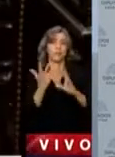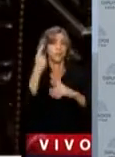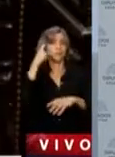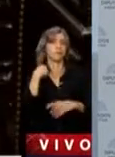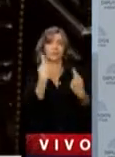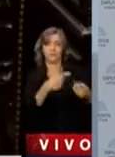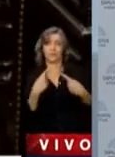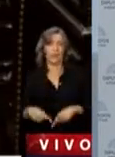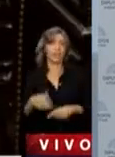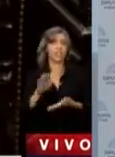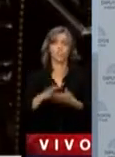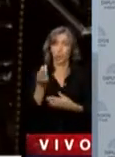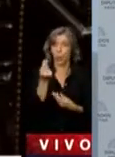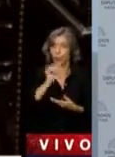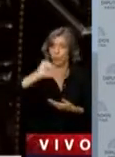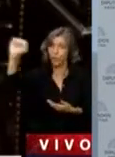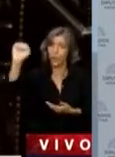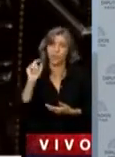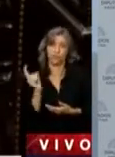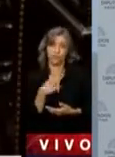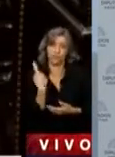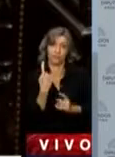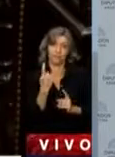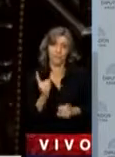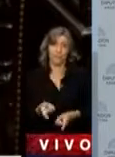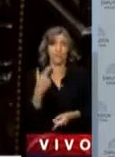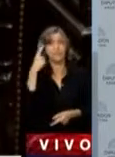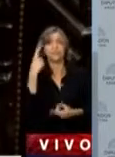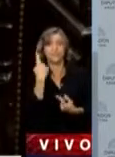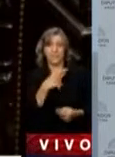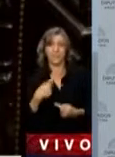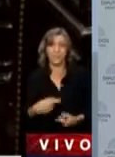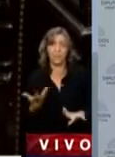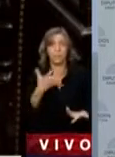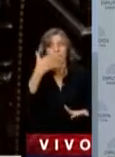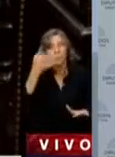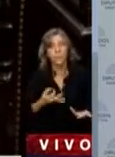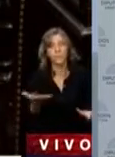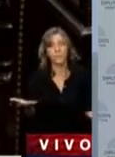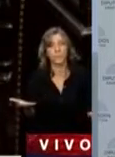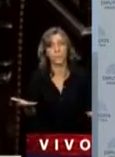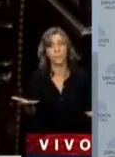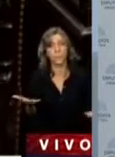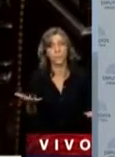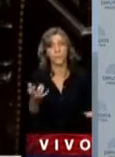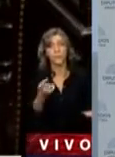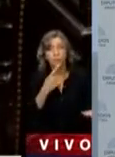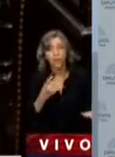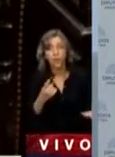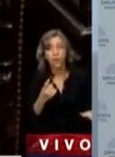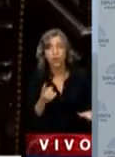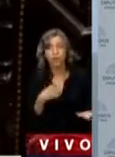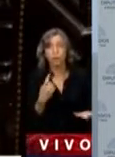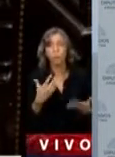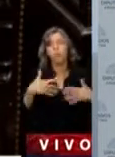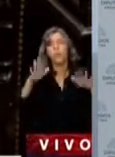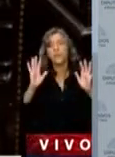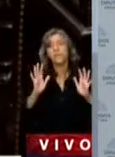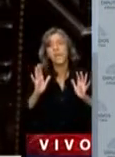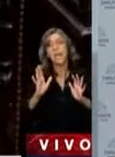sesión importantísima para determinar la extensión del impuesto a las ganancias para un sector clave de la Argentina